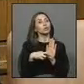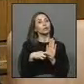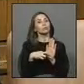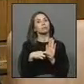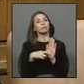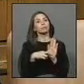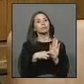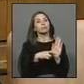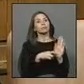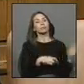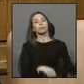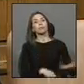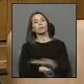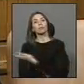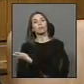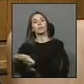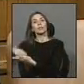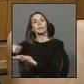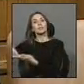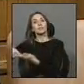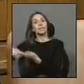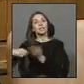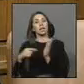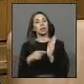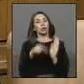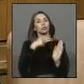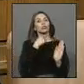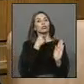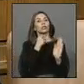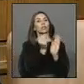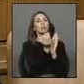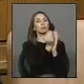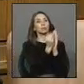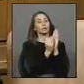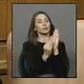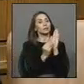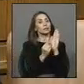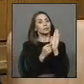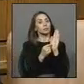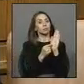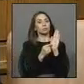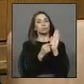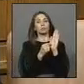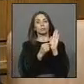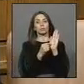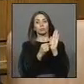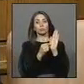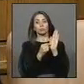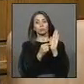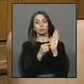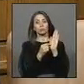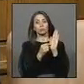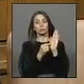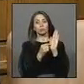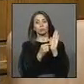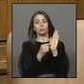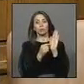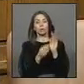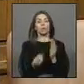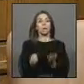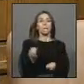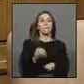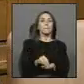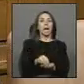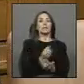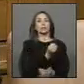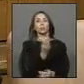enviado al Senado con algunas señales que quisimos dar de que no solamente contemplara aumento del número